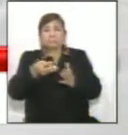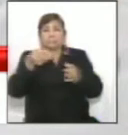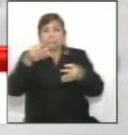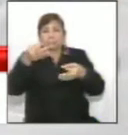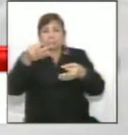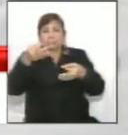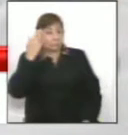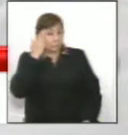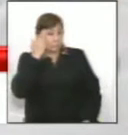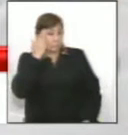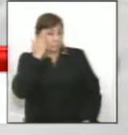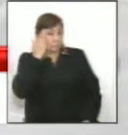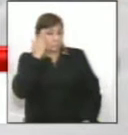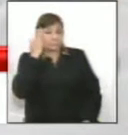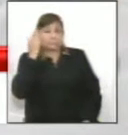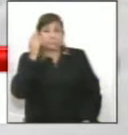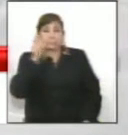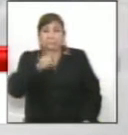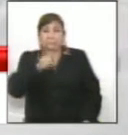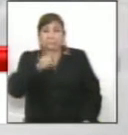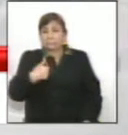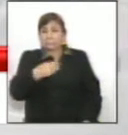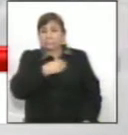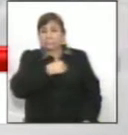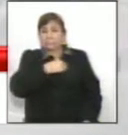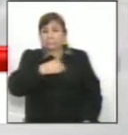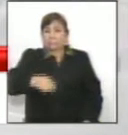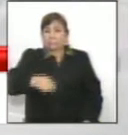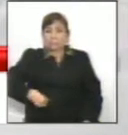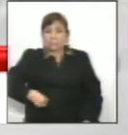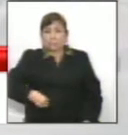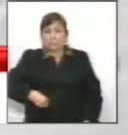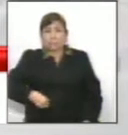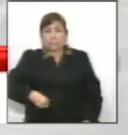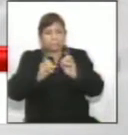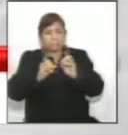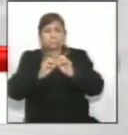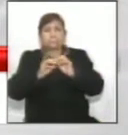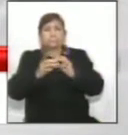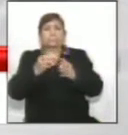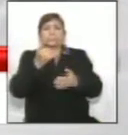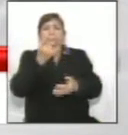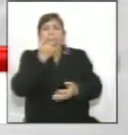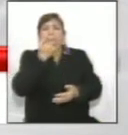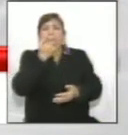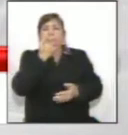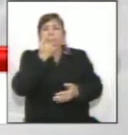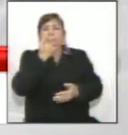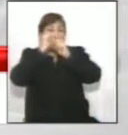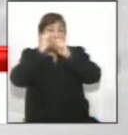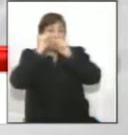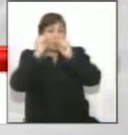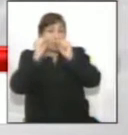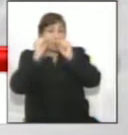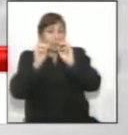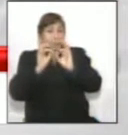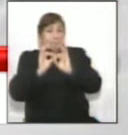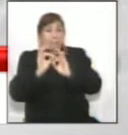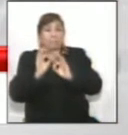eso necesitamos que el ministro del Interior nos aclare qué pasó la madrugada del 9 de agosto en